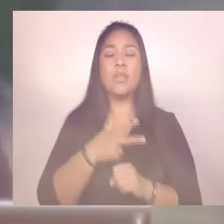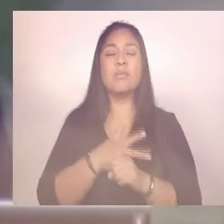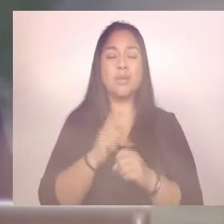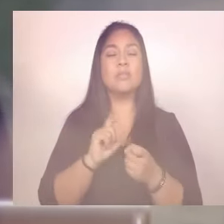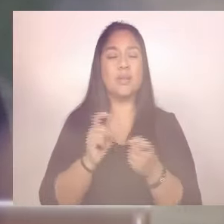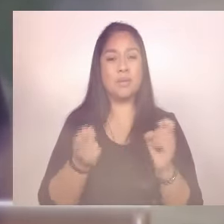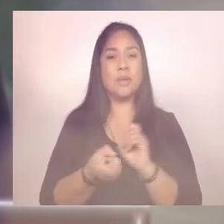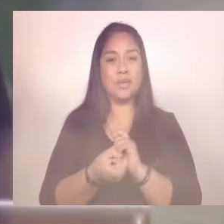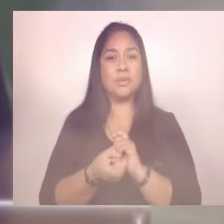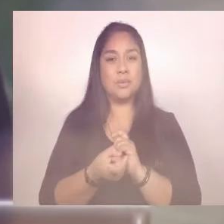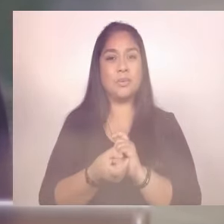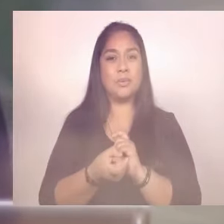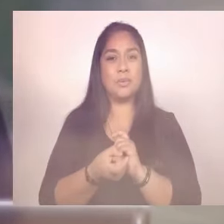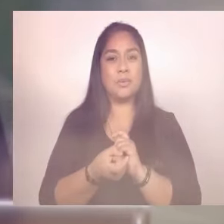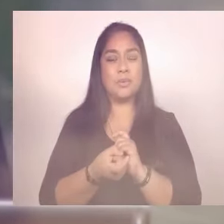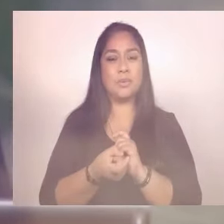Guatemala está cambiando.